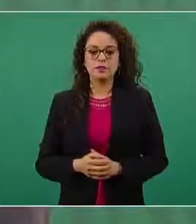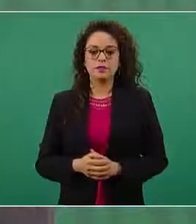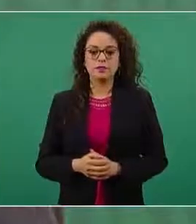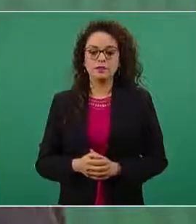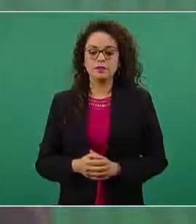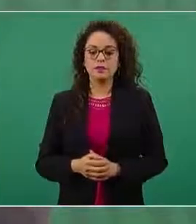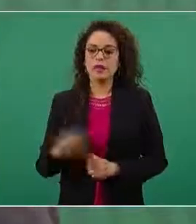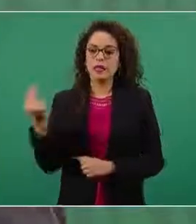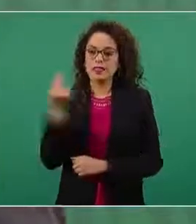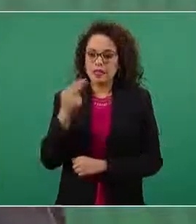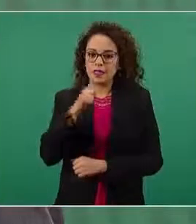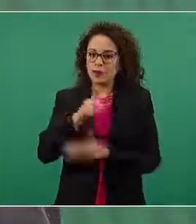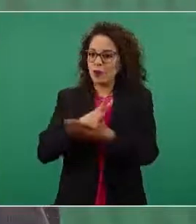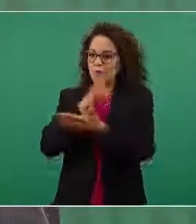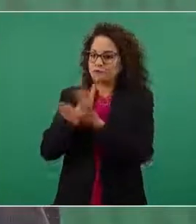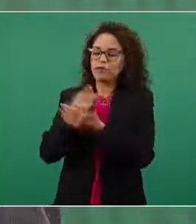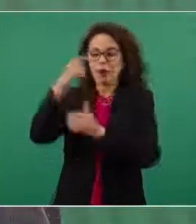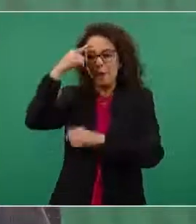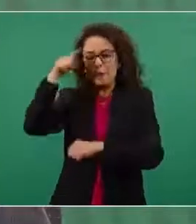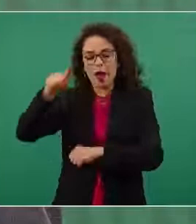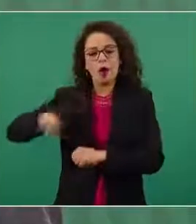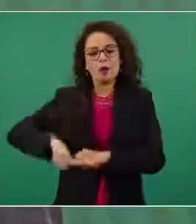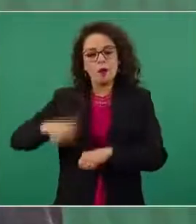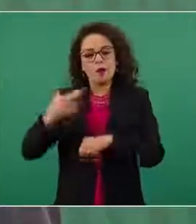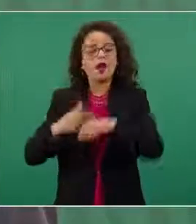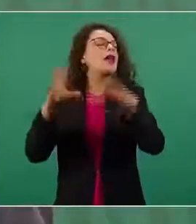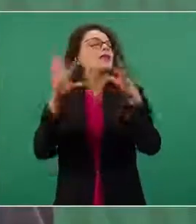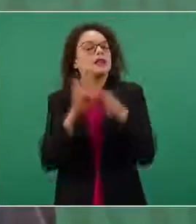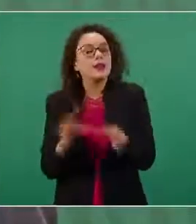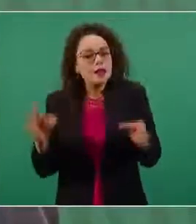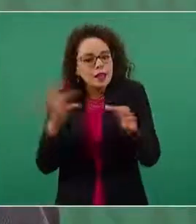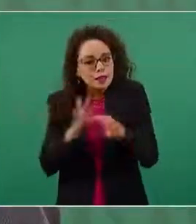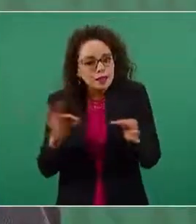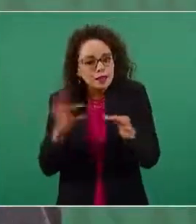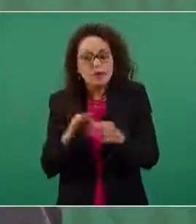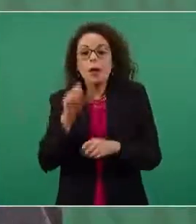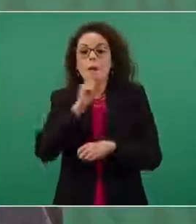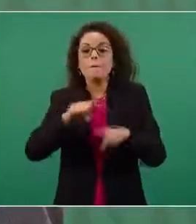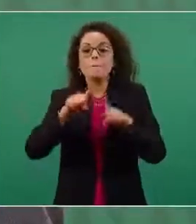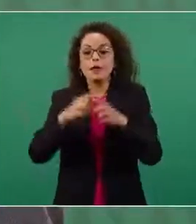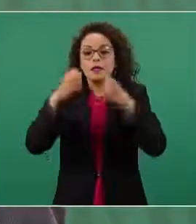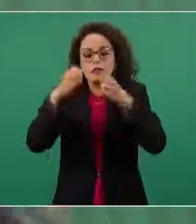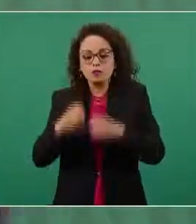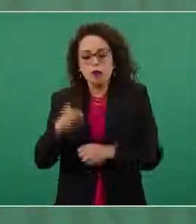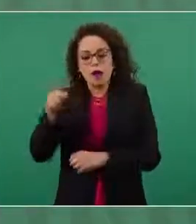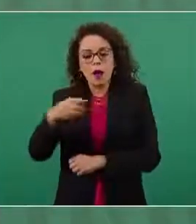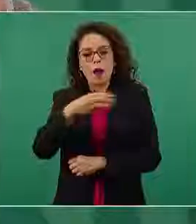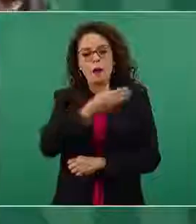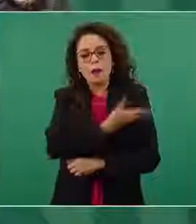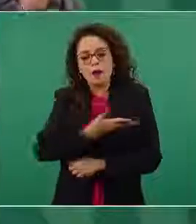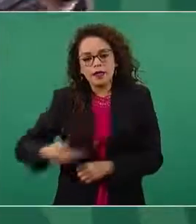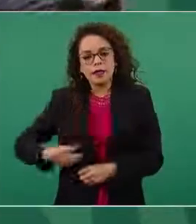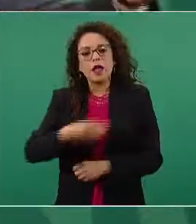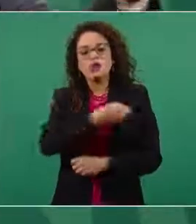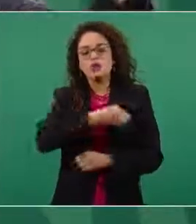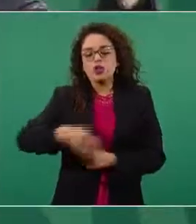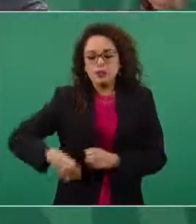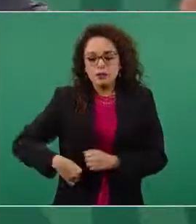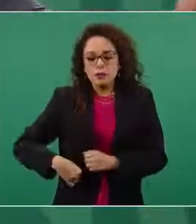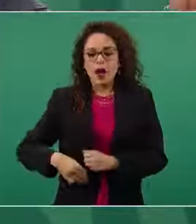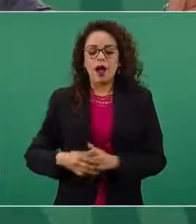les explique también el gobernador, que esté el presidente municipal, que estén